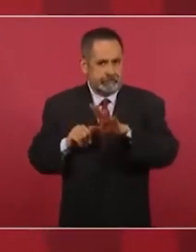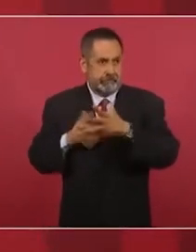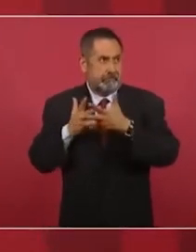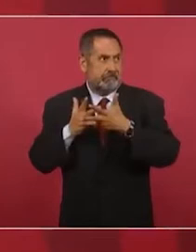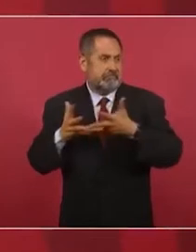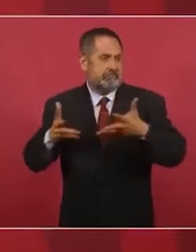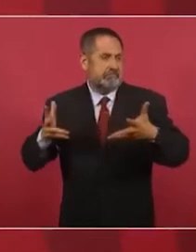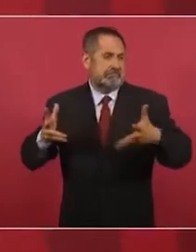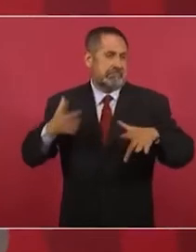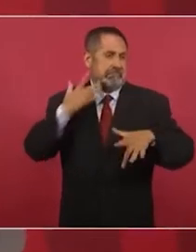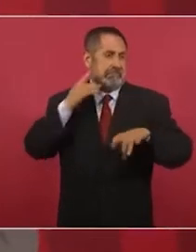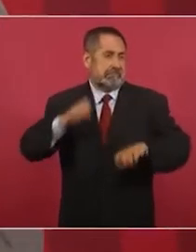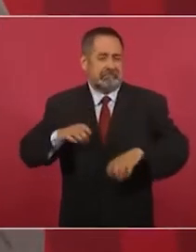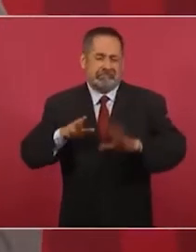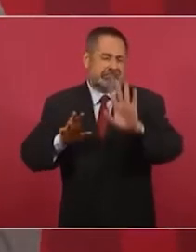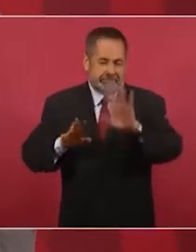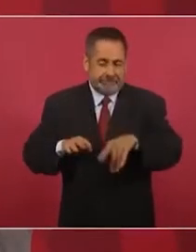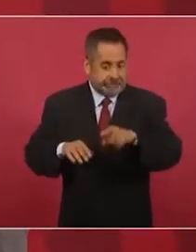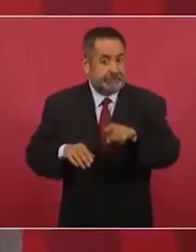faraónica,